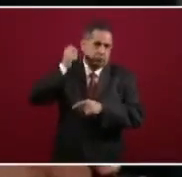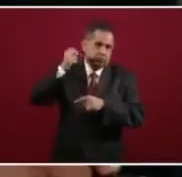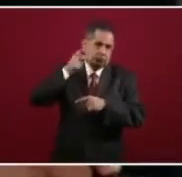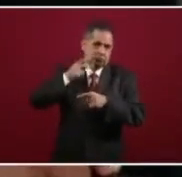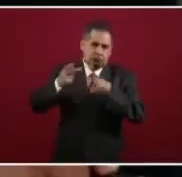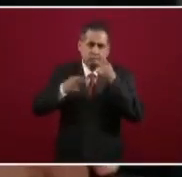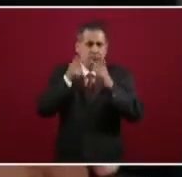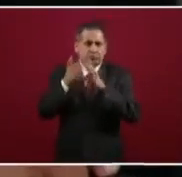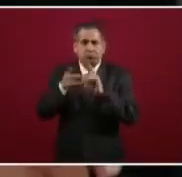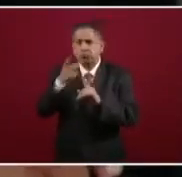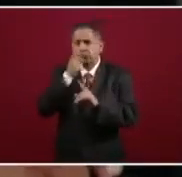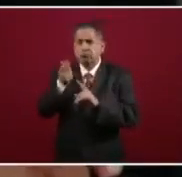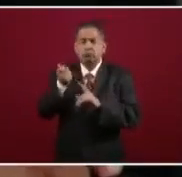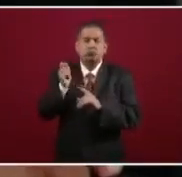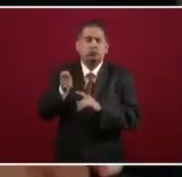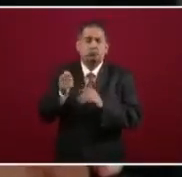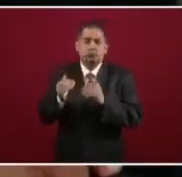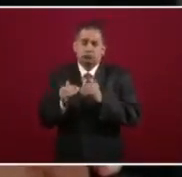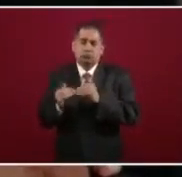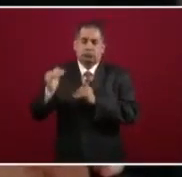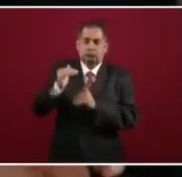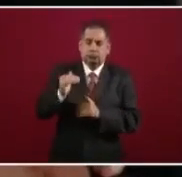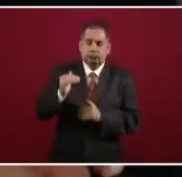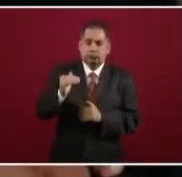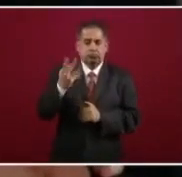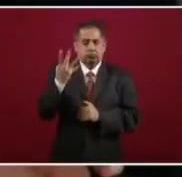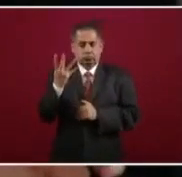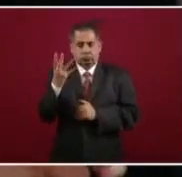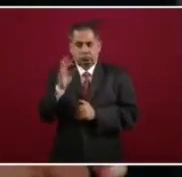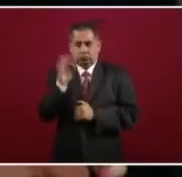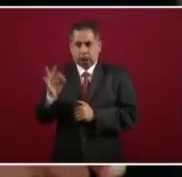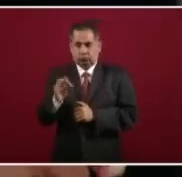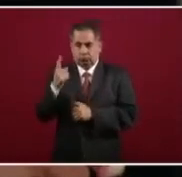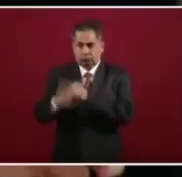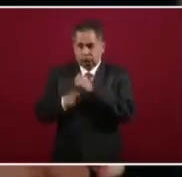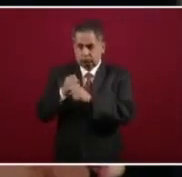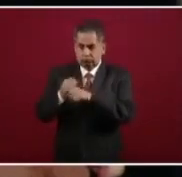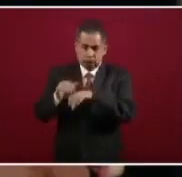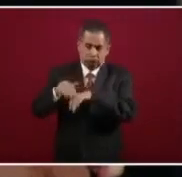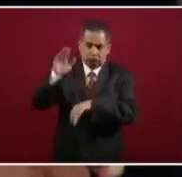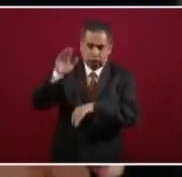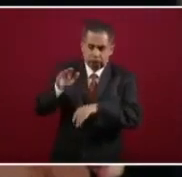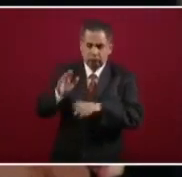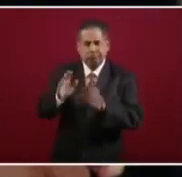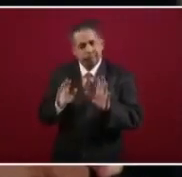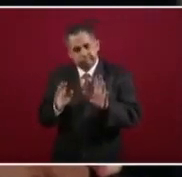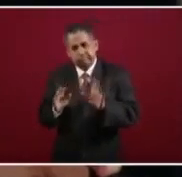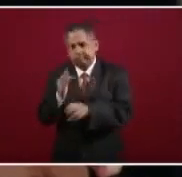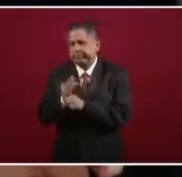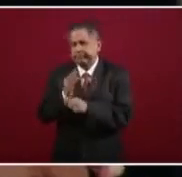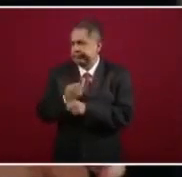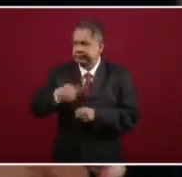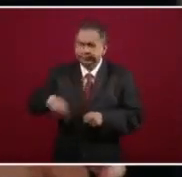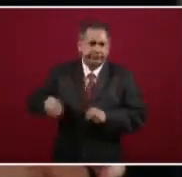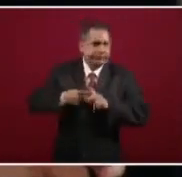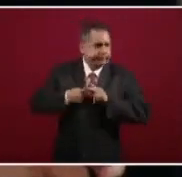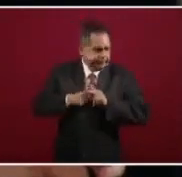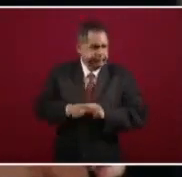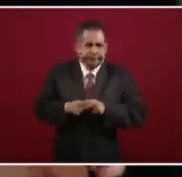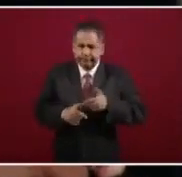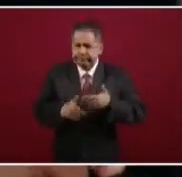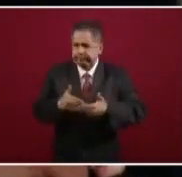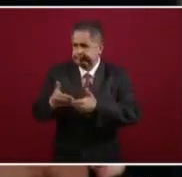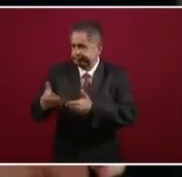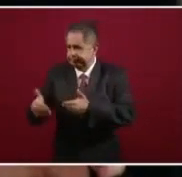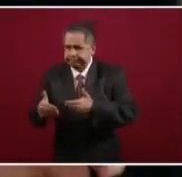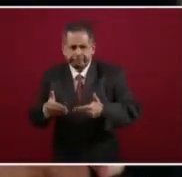es que se va a crecer a un 4% anual entendiendo que todo se está echando arrancando se está echando a